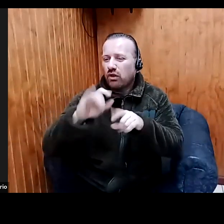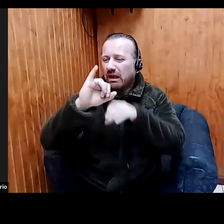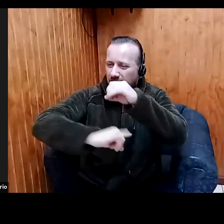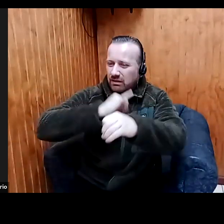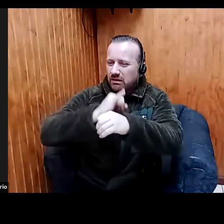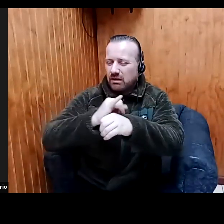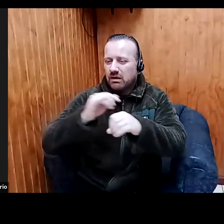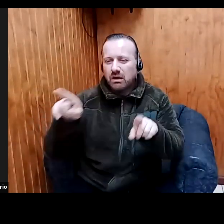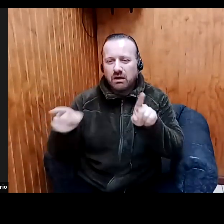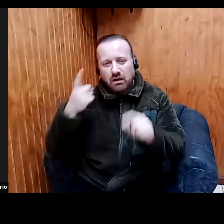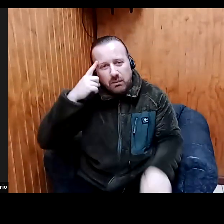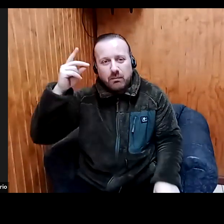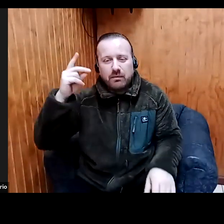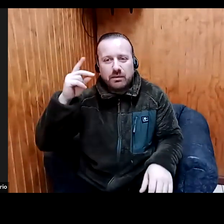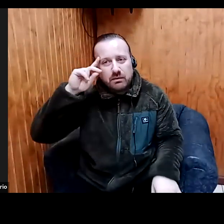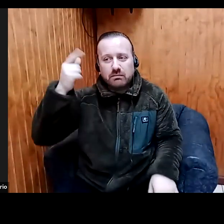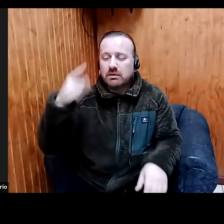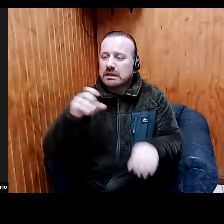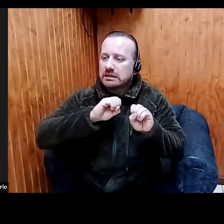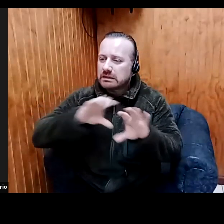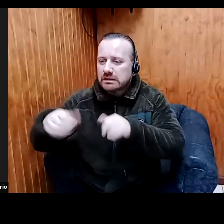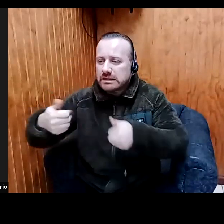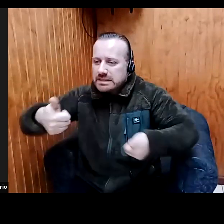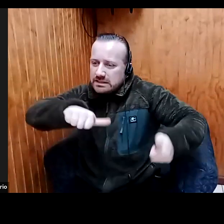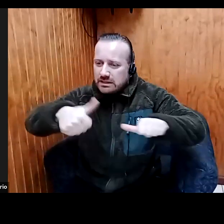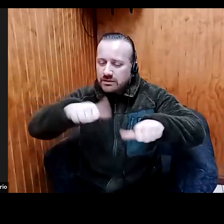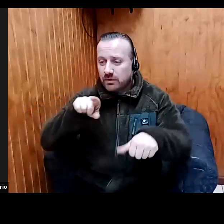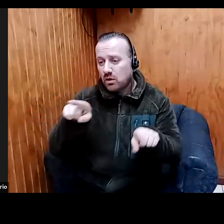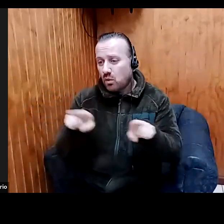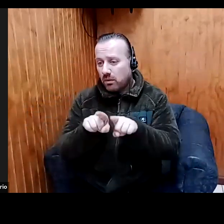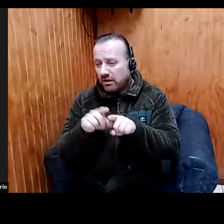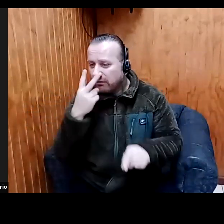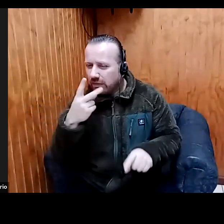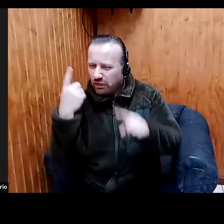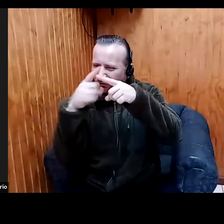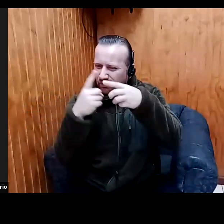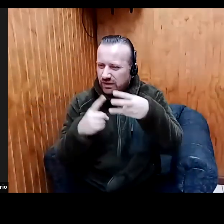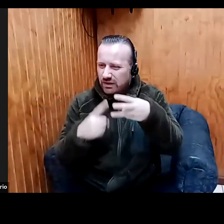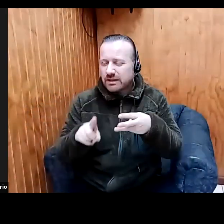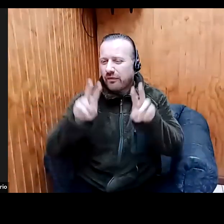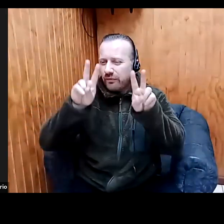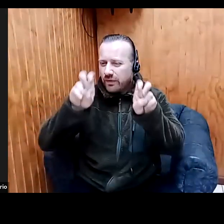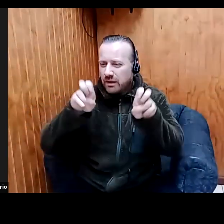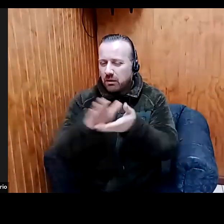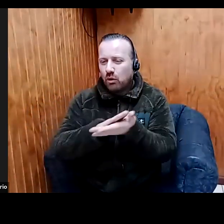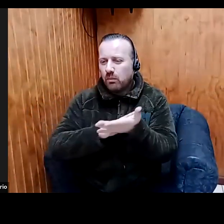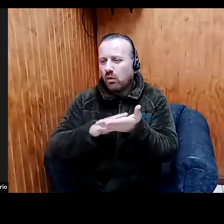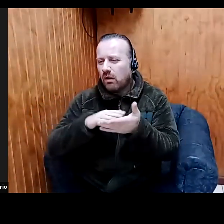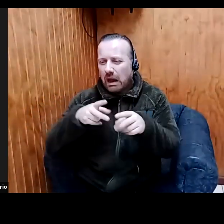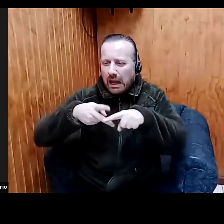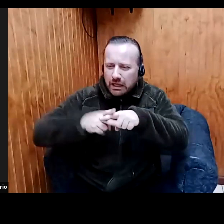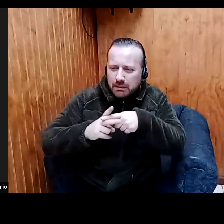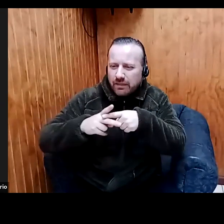innovación en la enseñanza de las ciencias, abordando diferentes temáticas como el uso de herramientas digitales en el aula de ciencia,